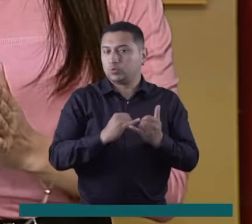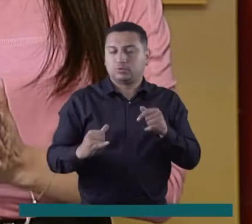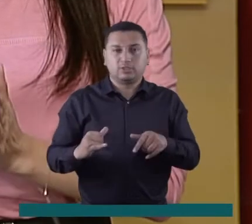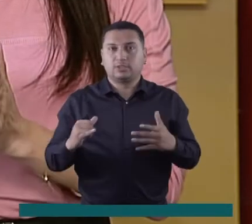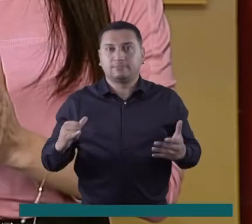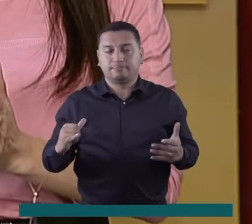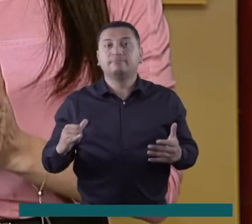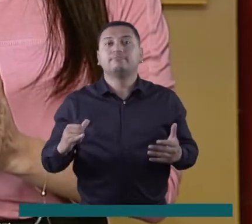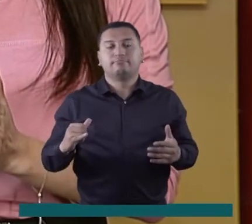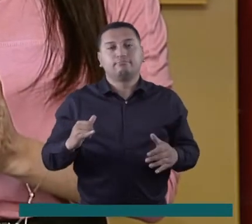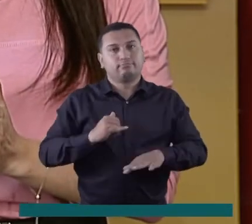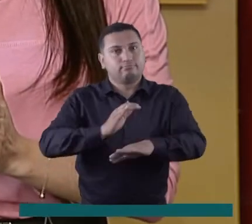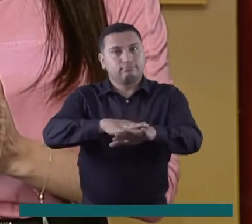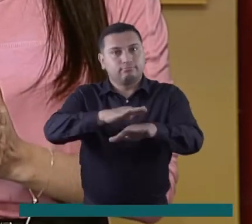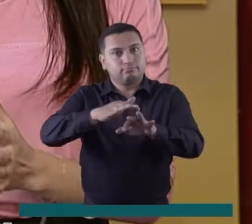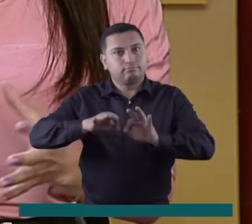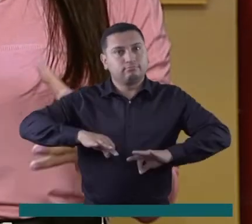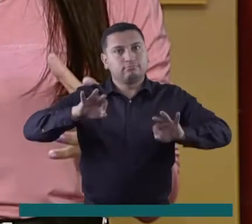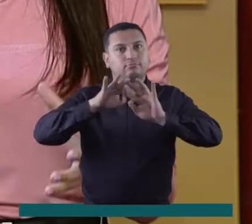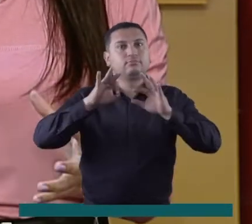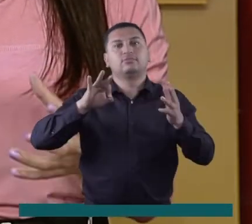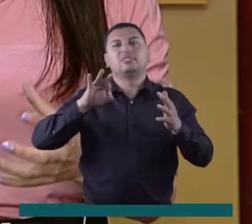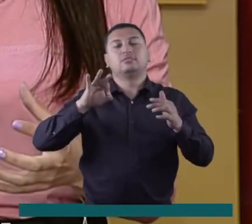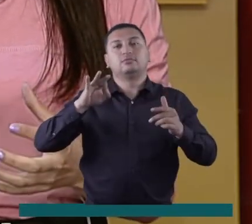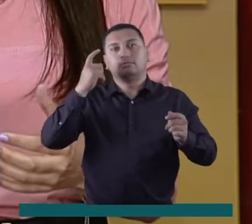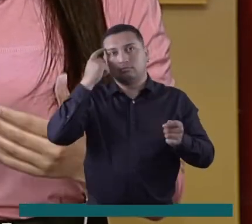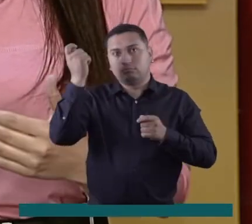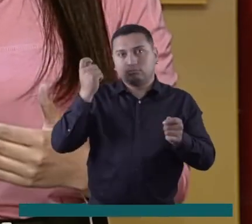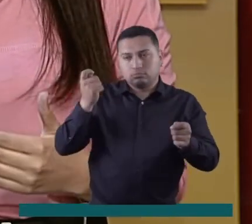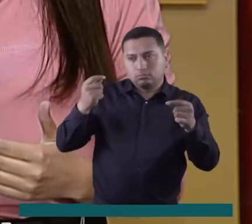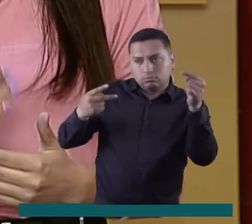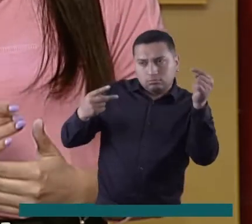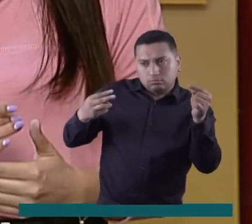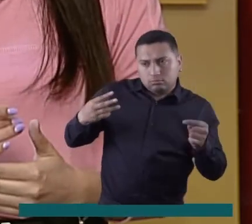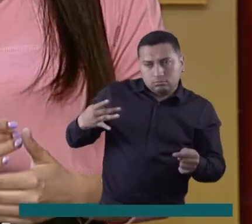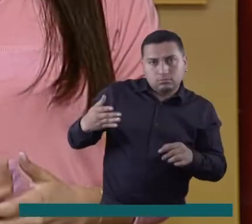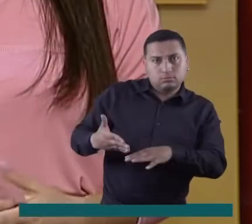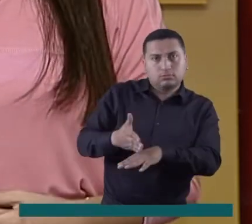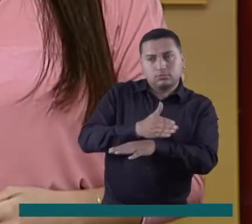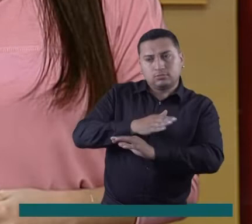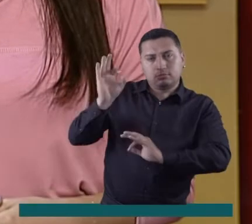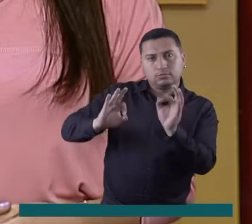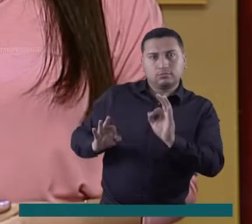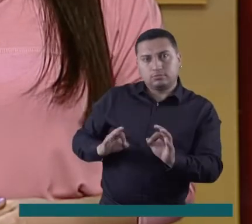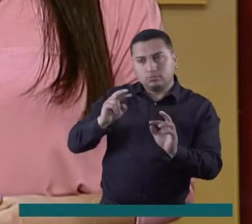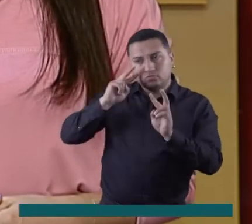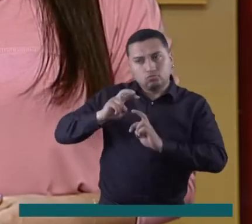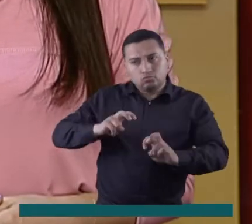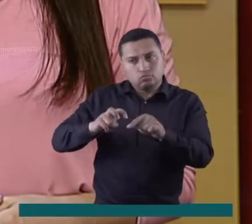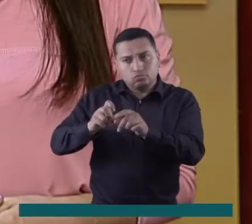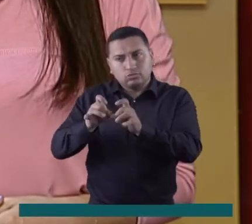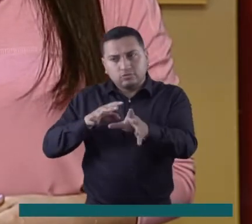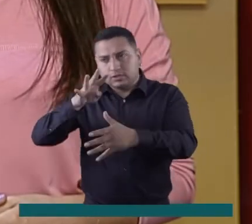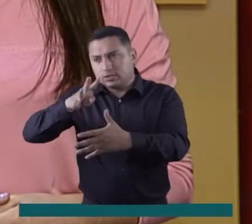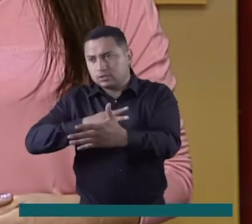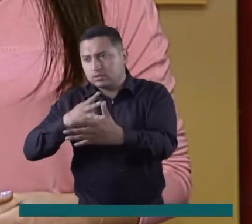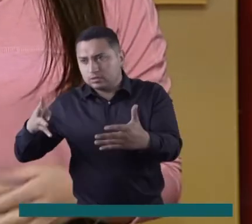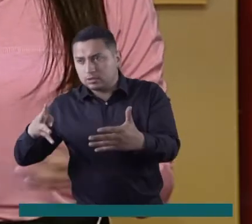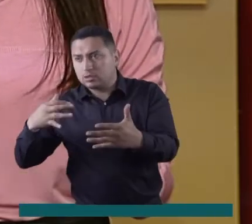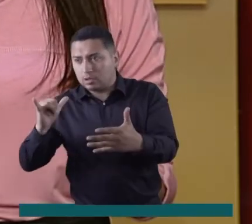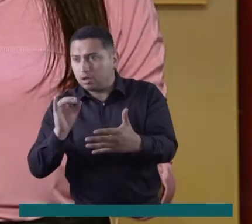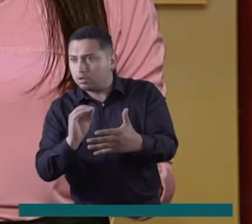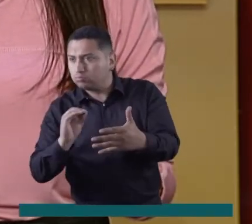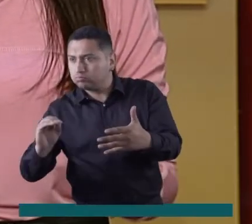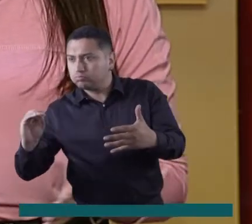último, vale la pena resaltar la importancia de organizar las estrategias con antelación. Investiga las fechas conmemorativas y